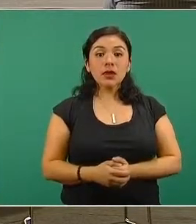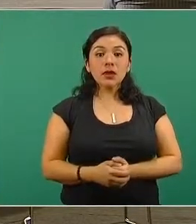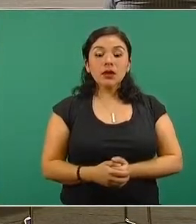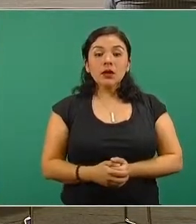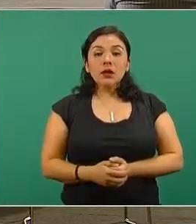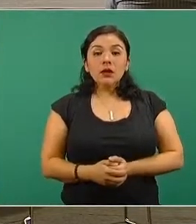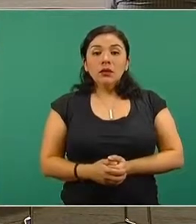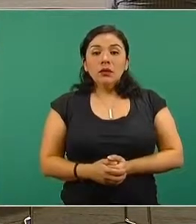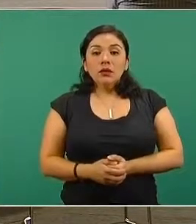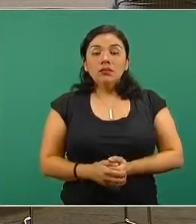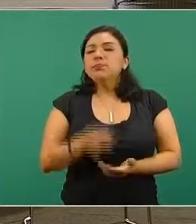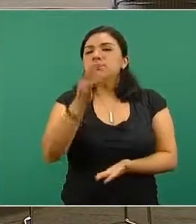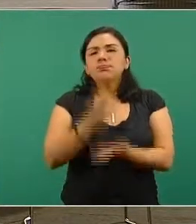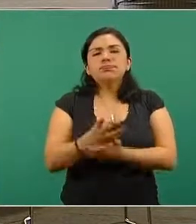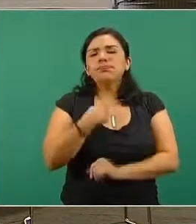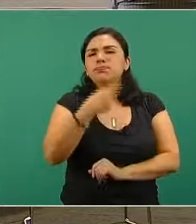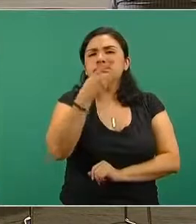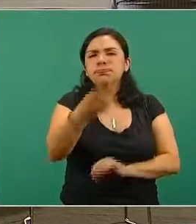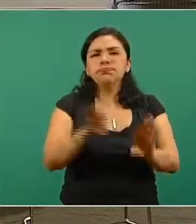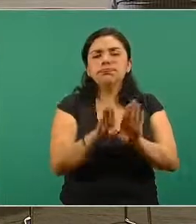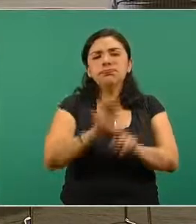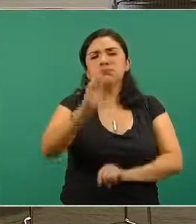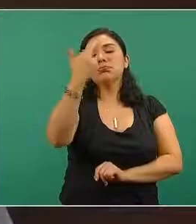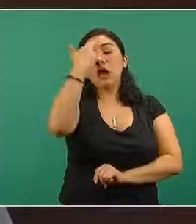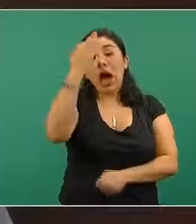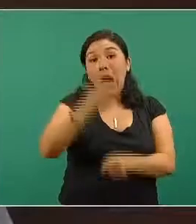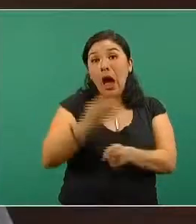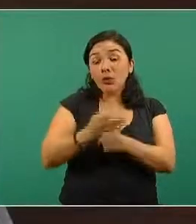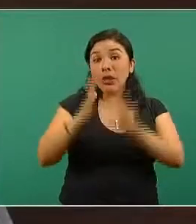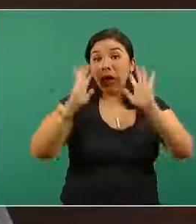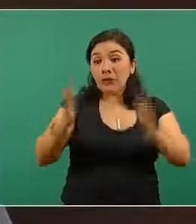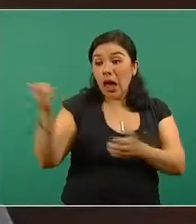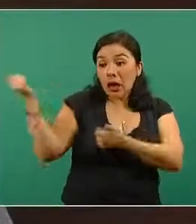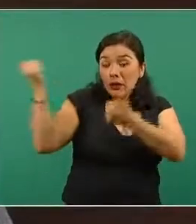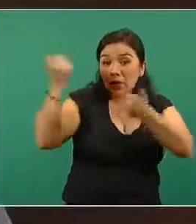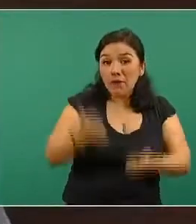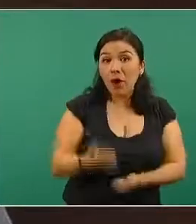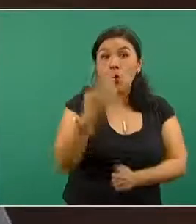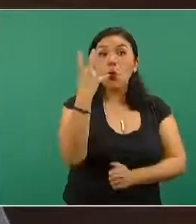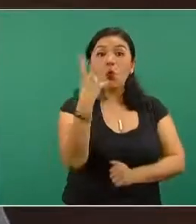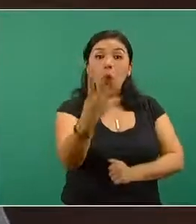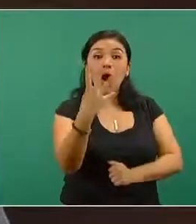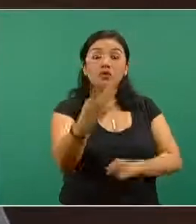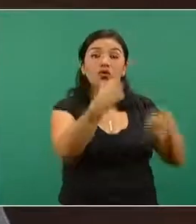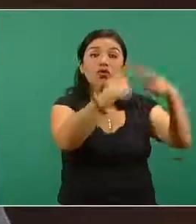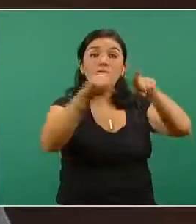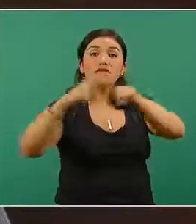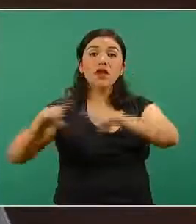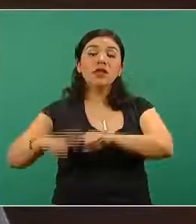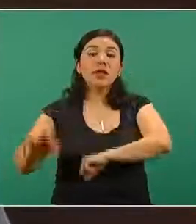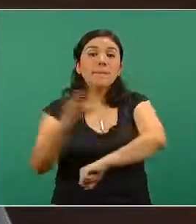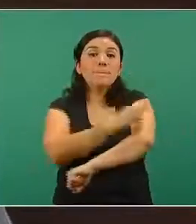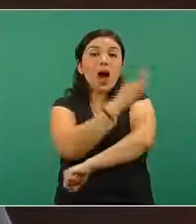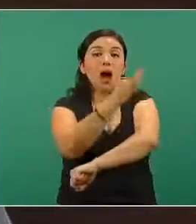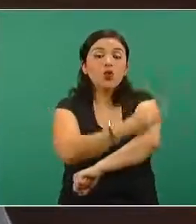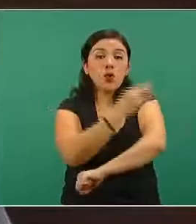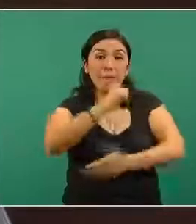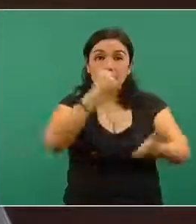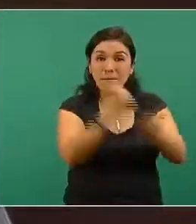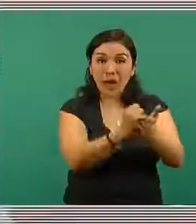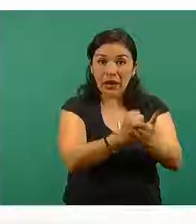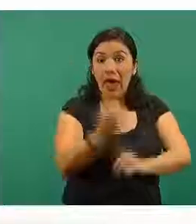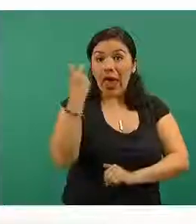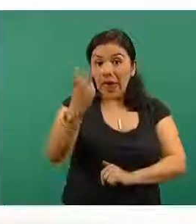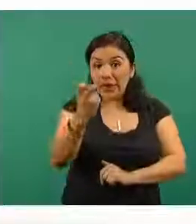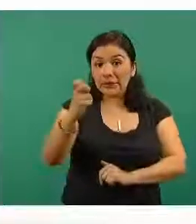Solamente para recordar, al momento se han recibido 4 tipos de vacuna, y este es el